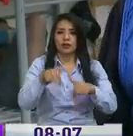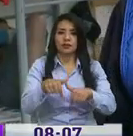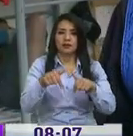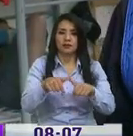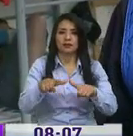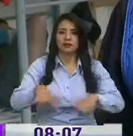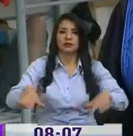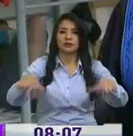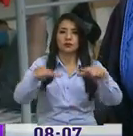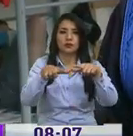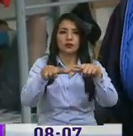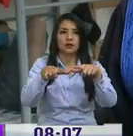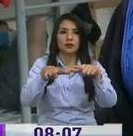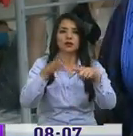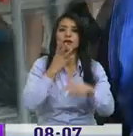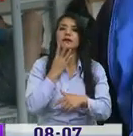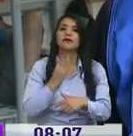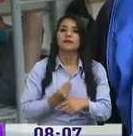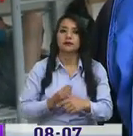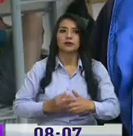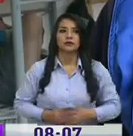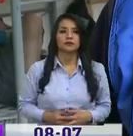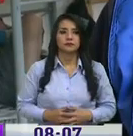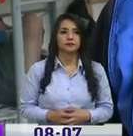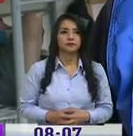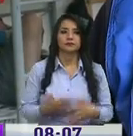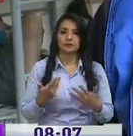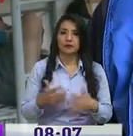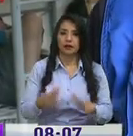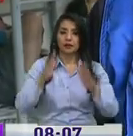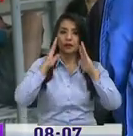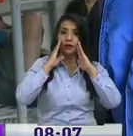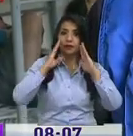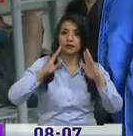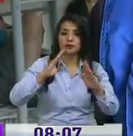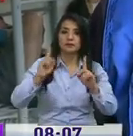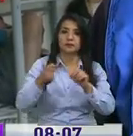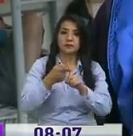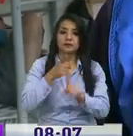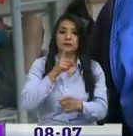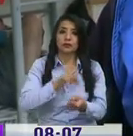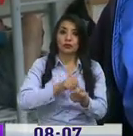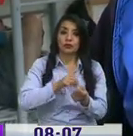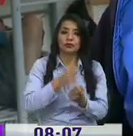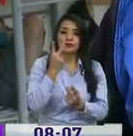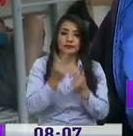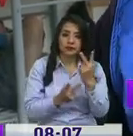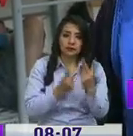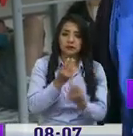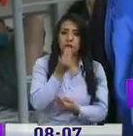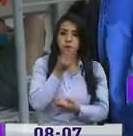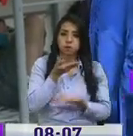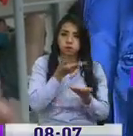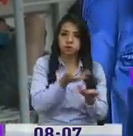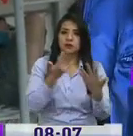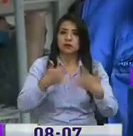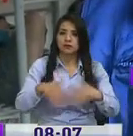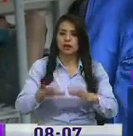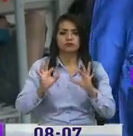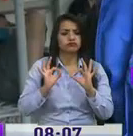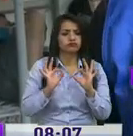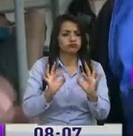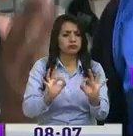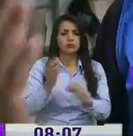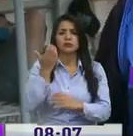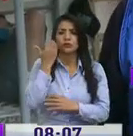sector de la Eloy Alfaro. Ellos ya han recibido la primera visita médica, ya han recibido alimentos, están en condiciones dignas,